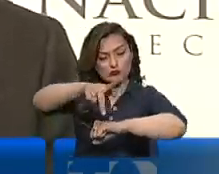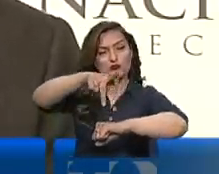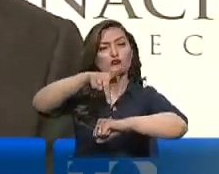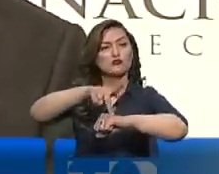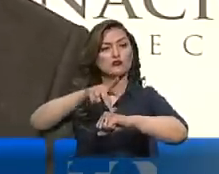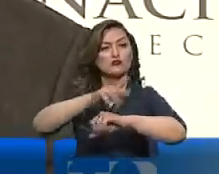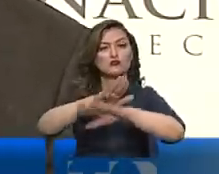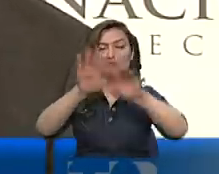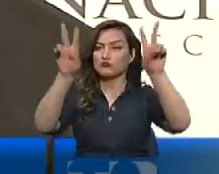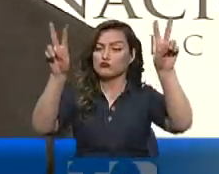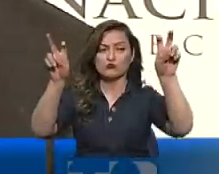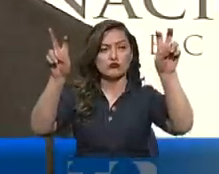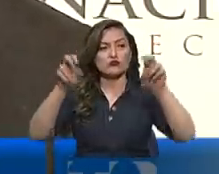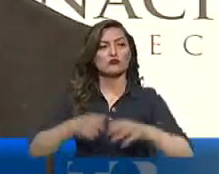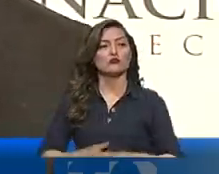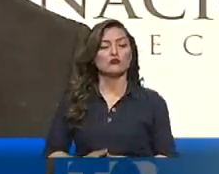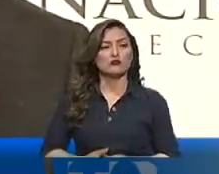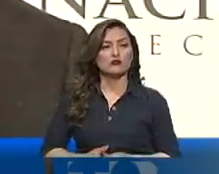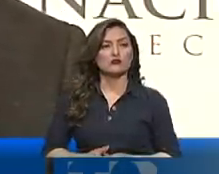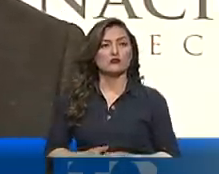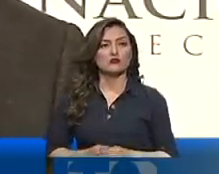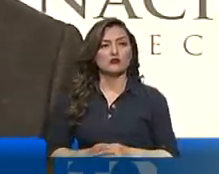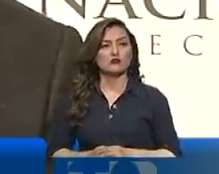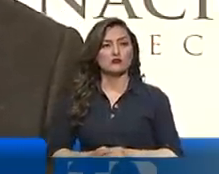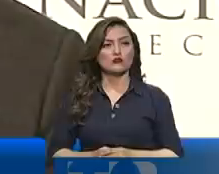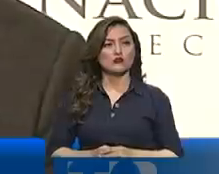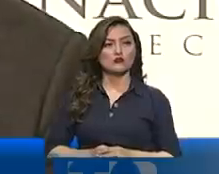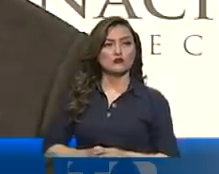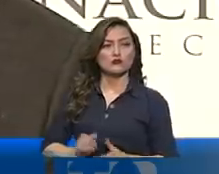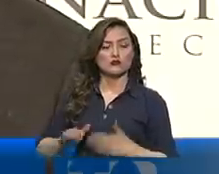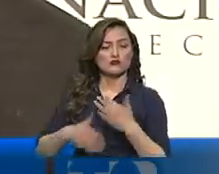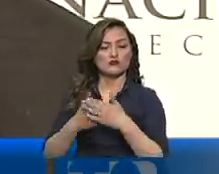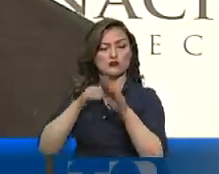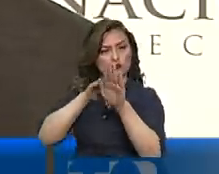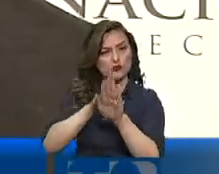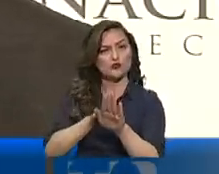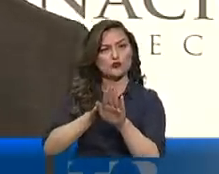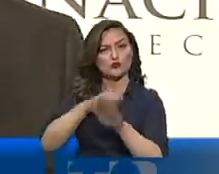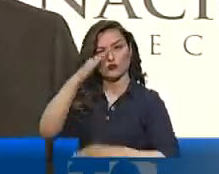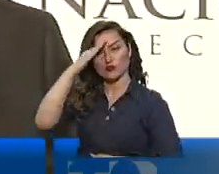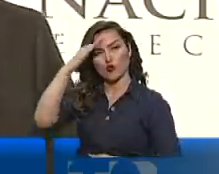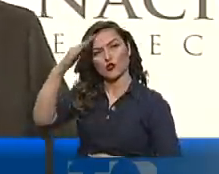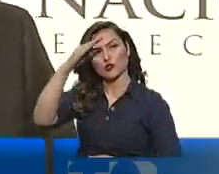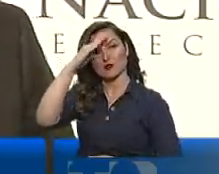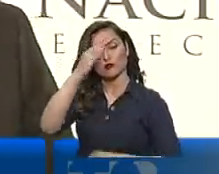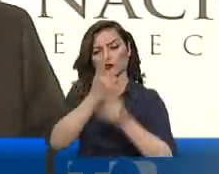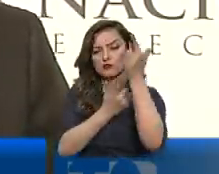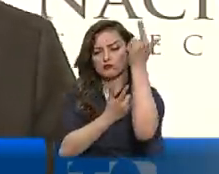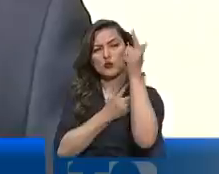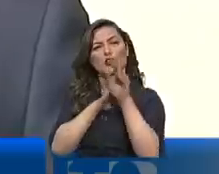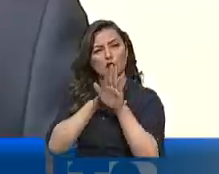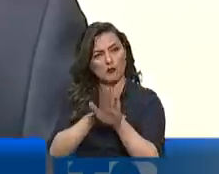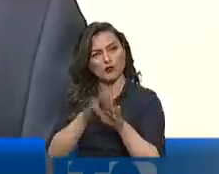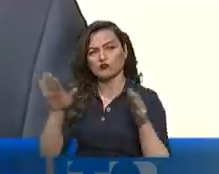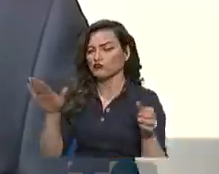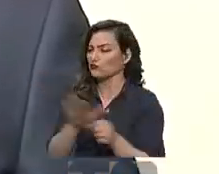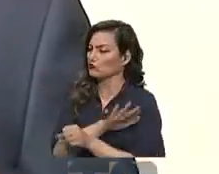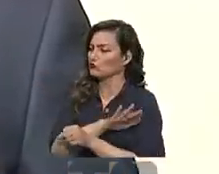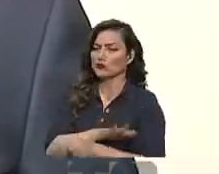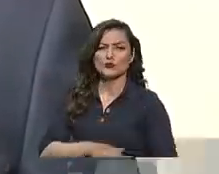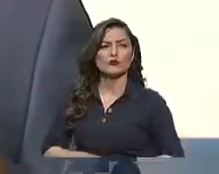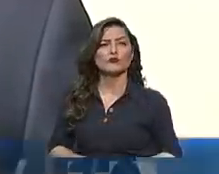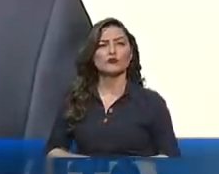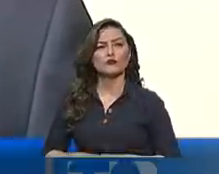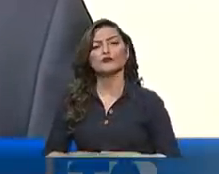del ramo y evidentemente yo creo que darle todo el respaldo tanto a la fuerza policial como a las fuerzas armadas.